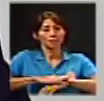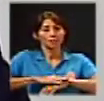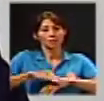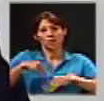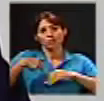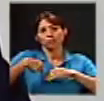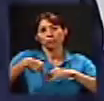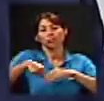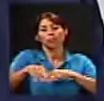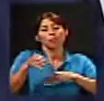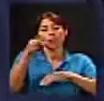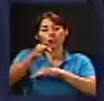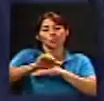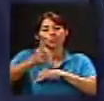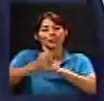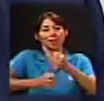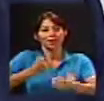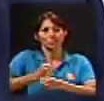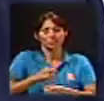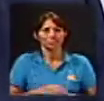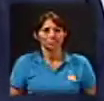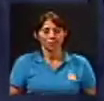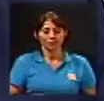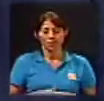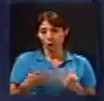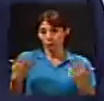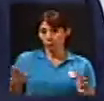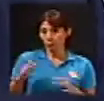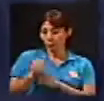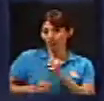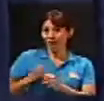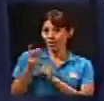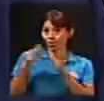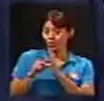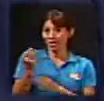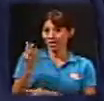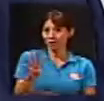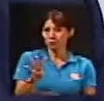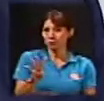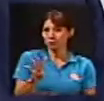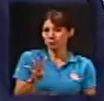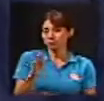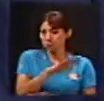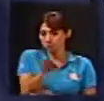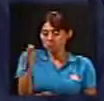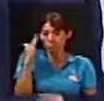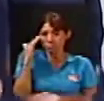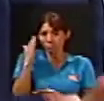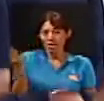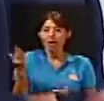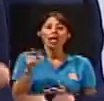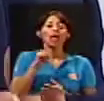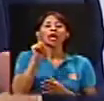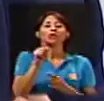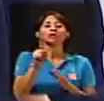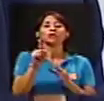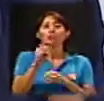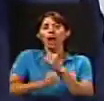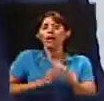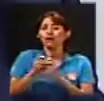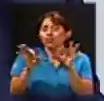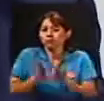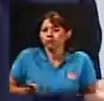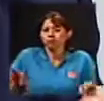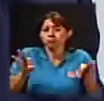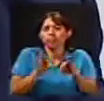década. Bueno, el 2014 creo que no es secreto para nadie, es un año pivotal, o sea, es un año de muchos